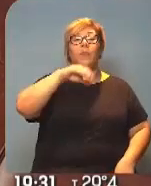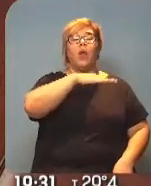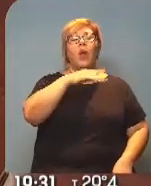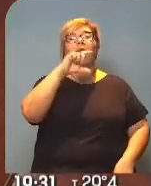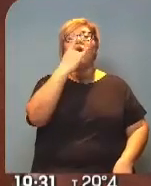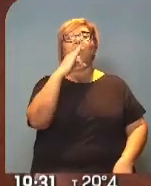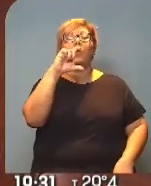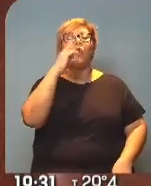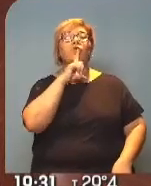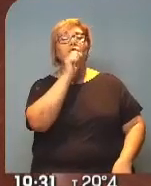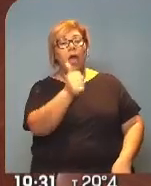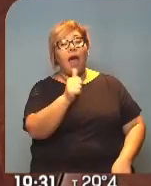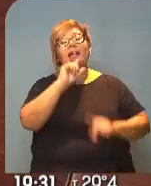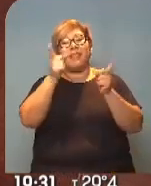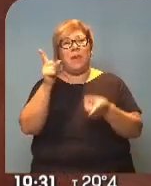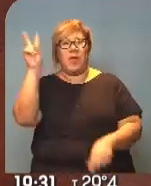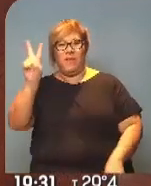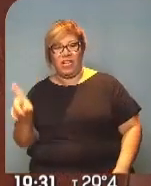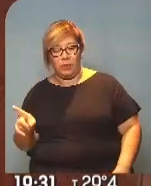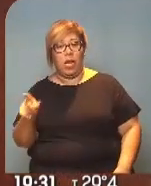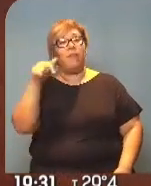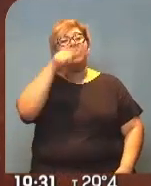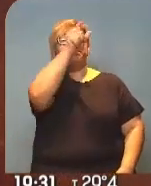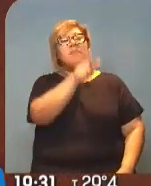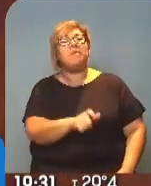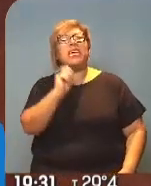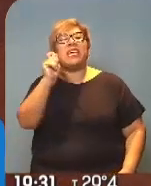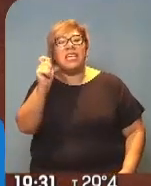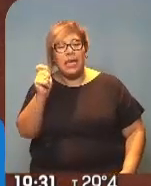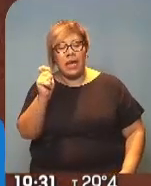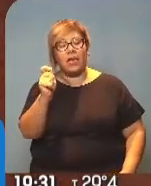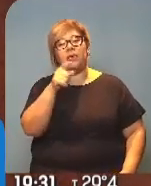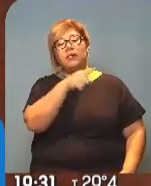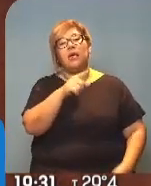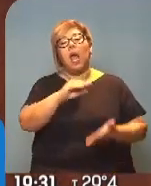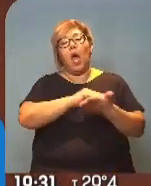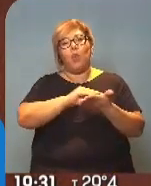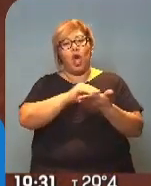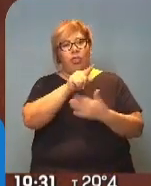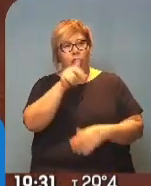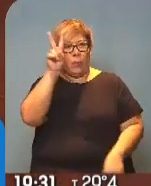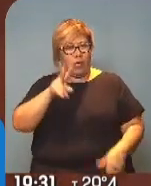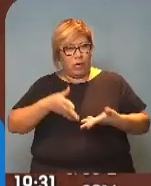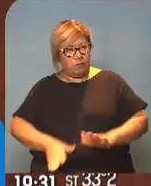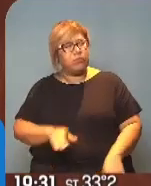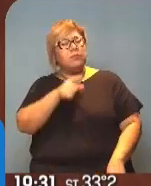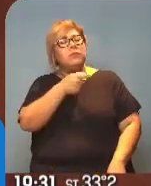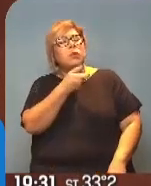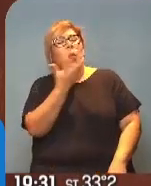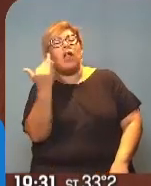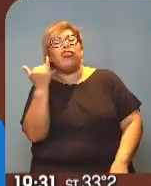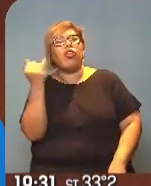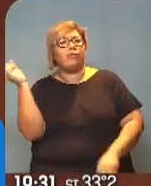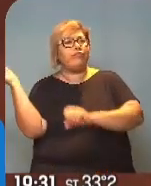que es abogado e historiador, venezolano por supuesto, pero está radicado aquí en la Argentina desde hace ¿cuánto tiempo, Marcelo? Bienvenido. 11